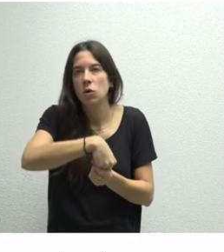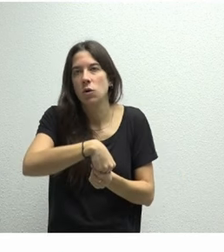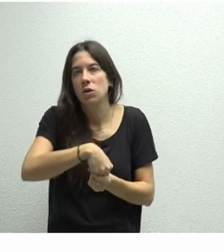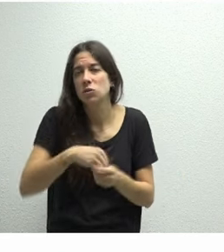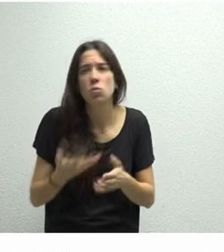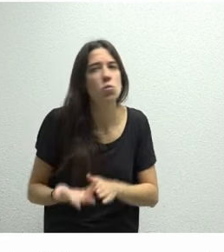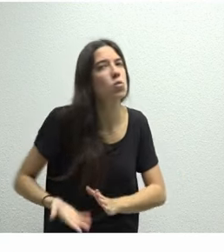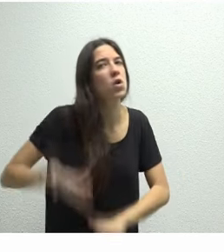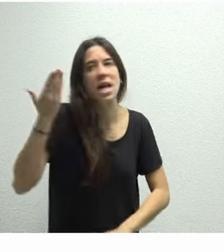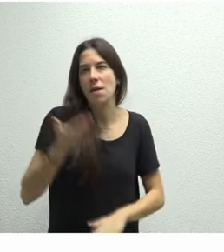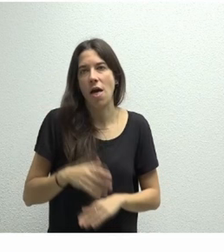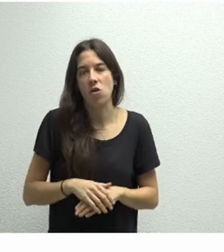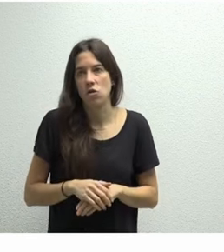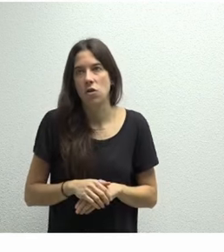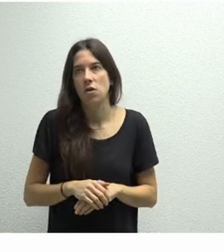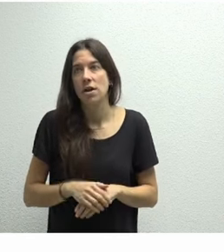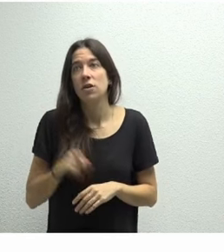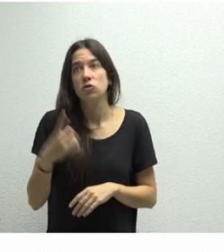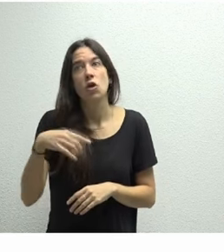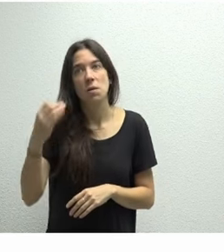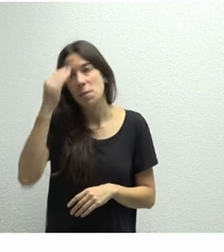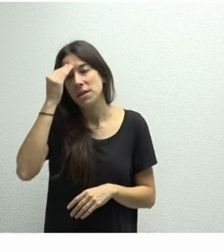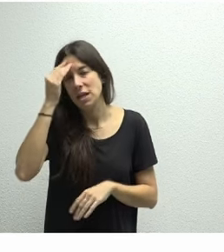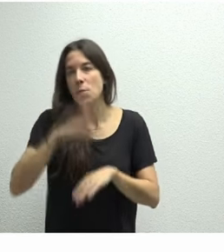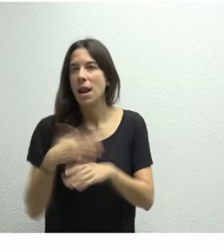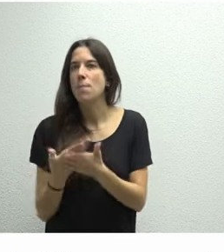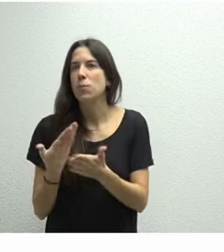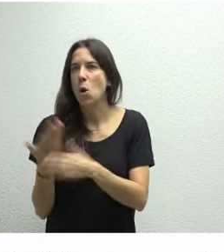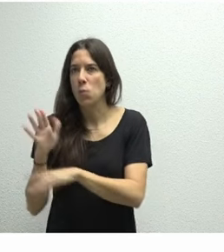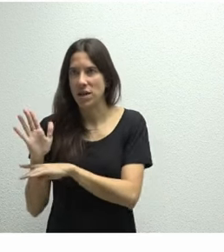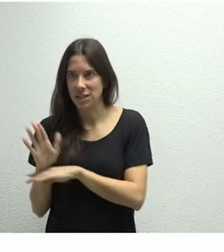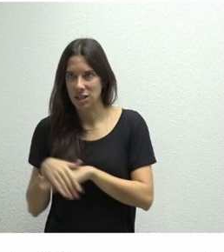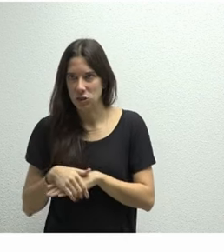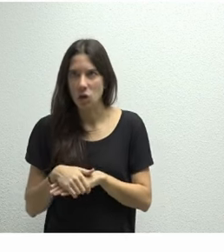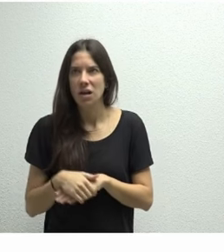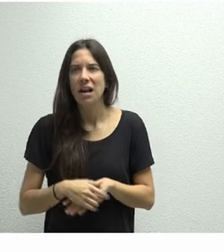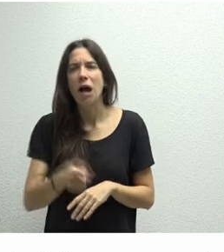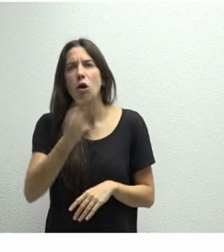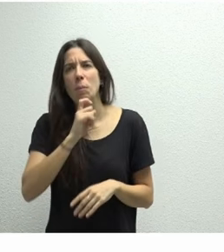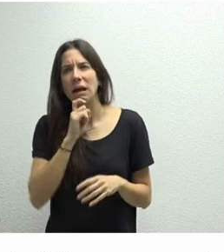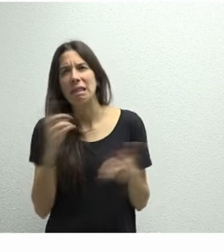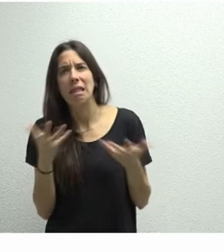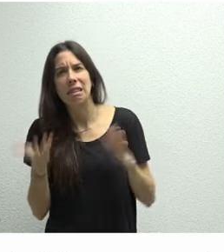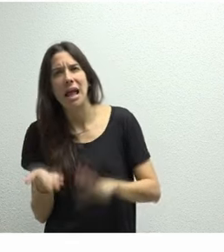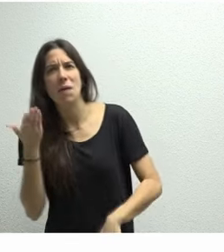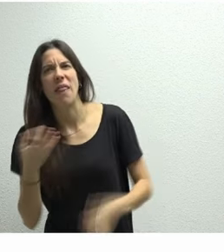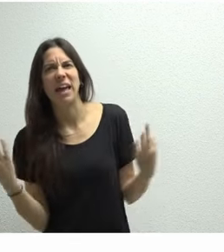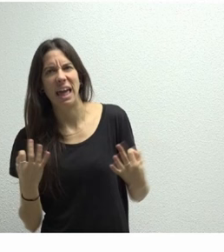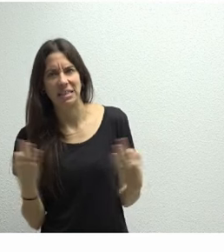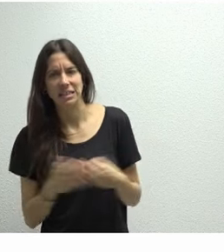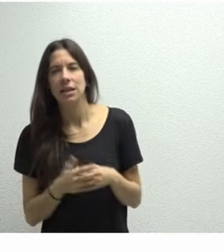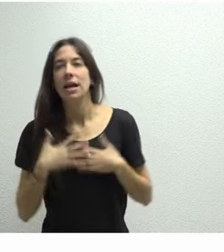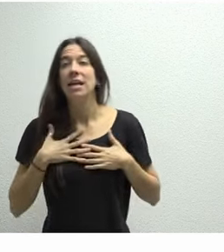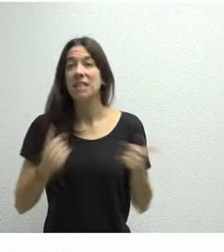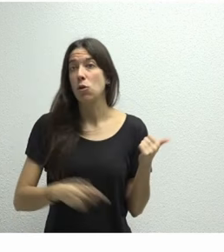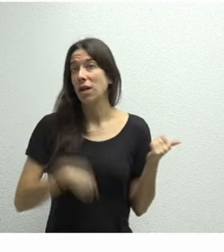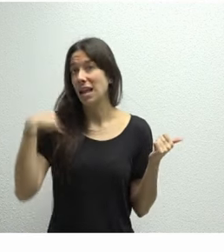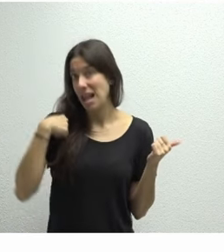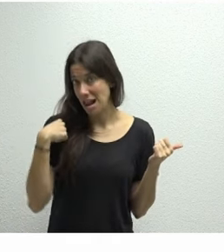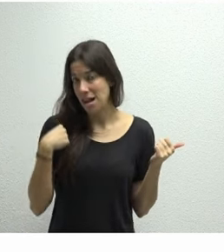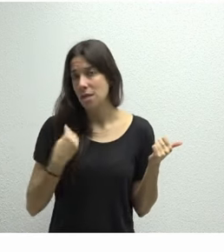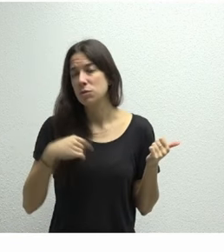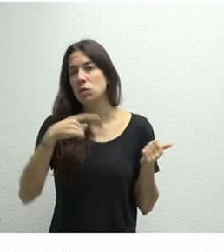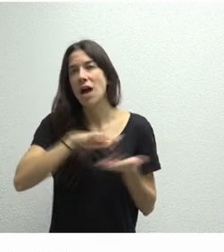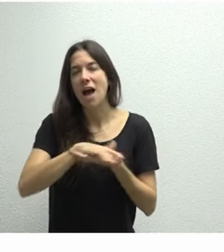Y eso es algo que hay que tener en cuenta en cuanto a las propuestas no Qué es la elevada complejidad en salud general eh lo que se llamaría